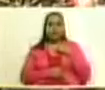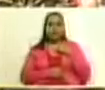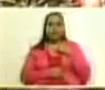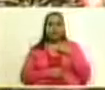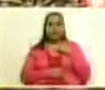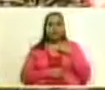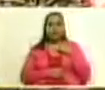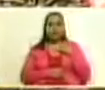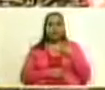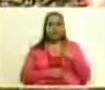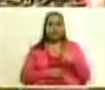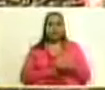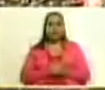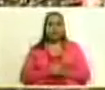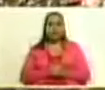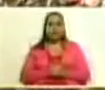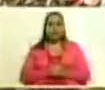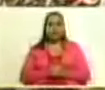Ajá.